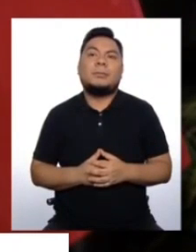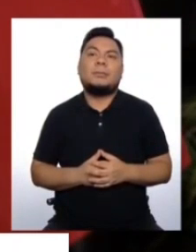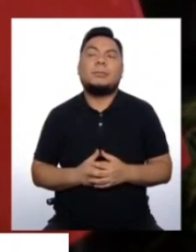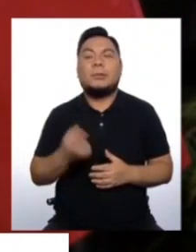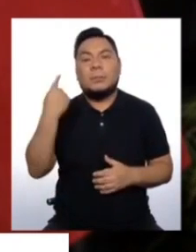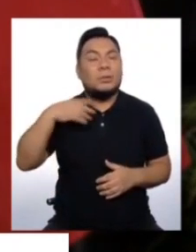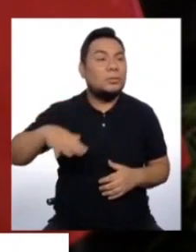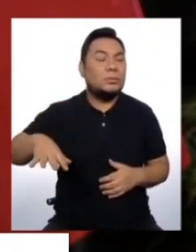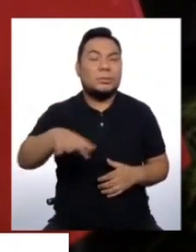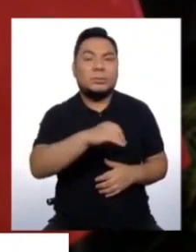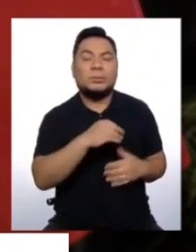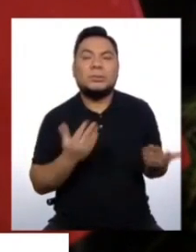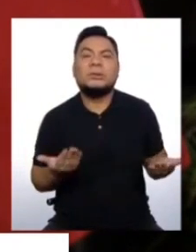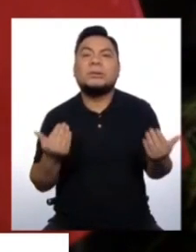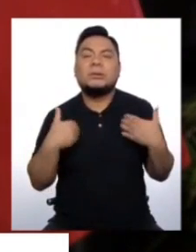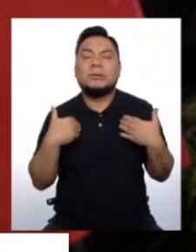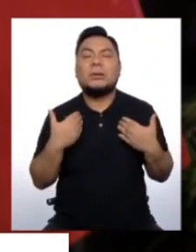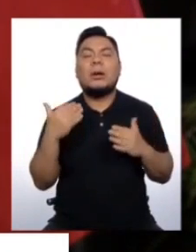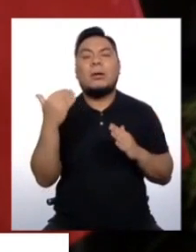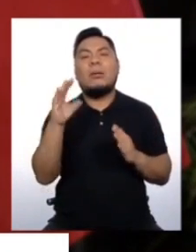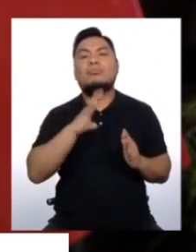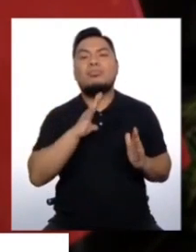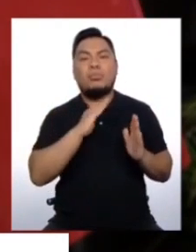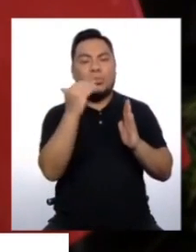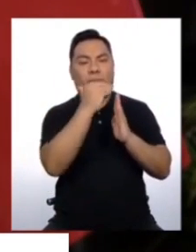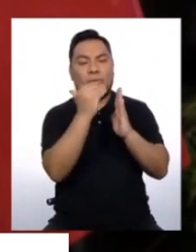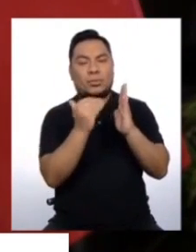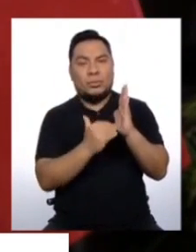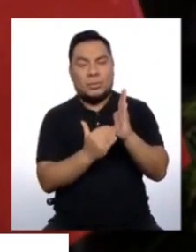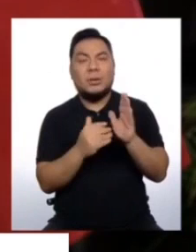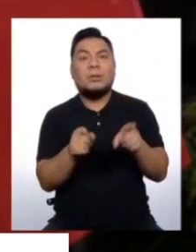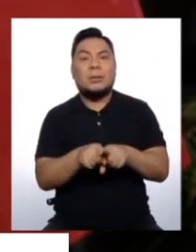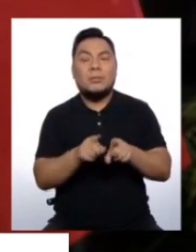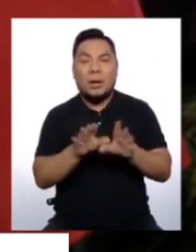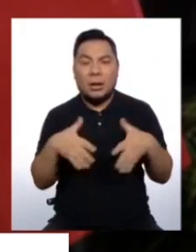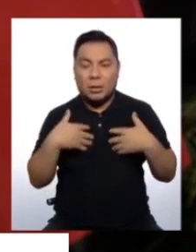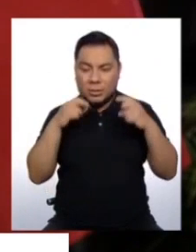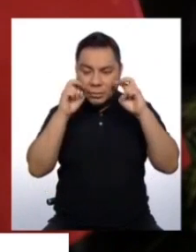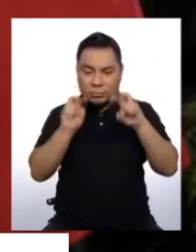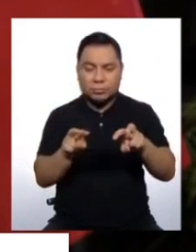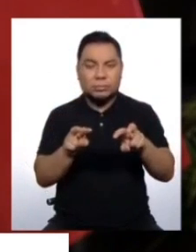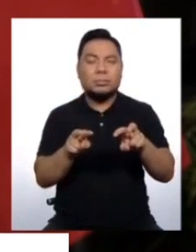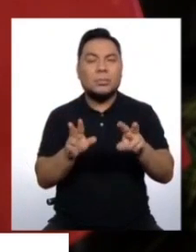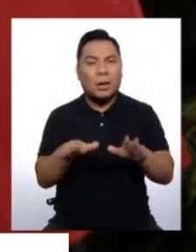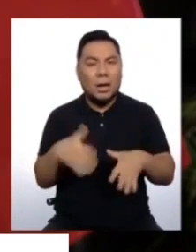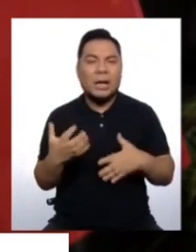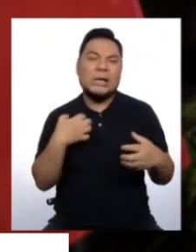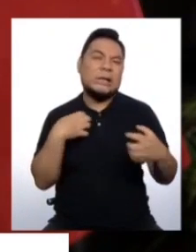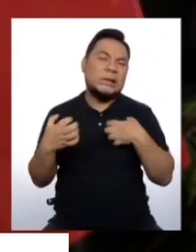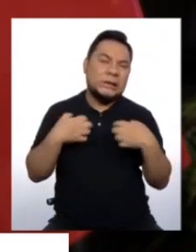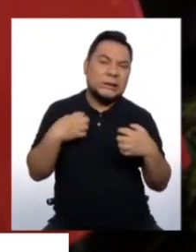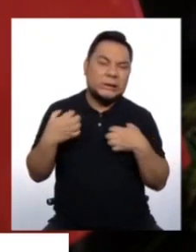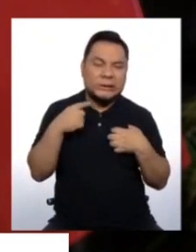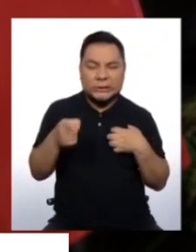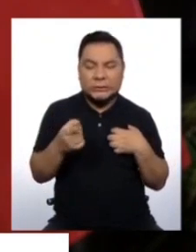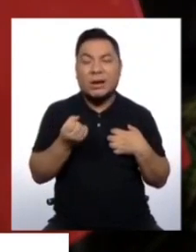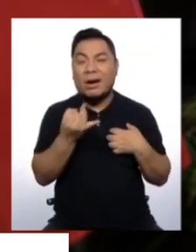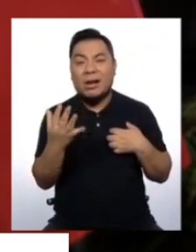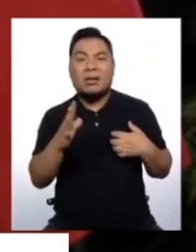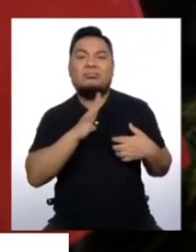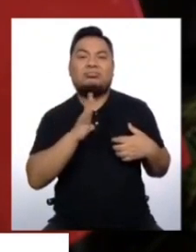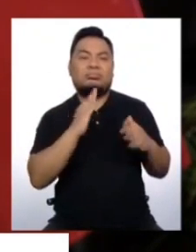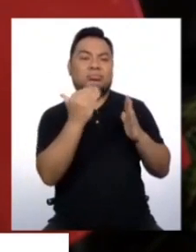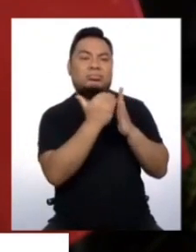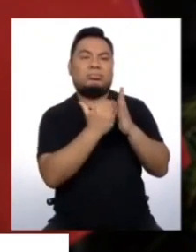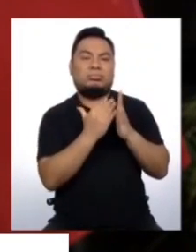para todo esto tiene que haber protocolos. Y también hay observación y hay queja de que a veces los protocolos son